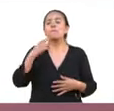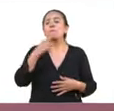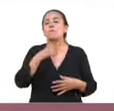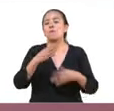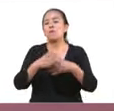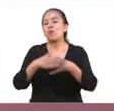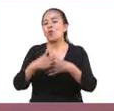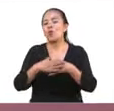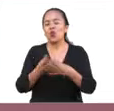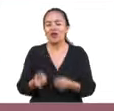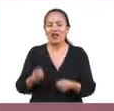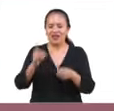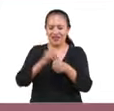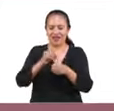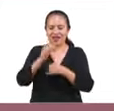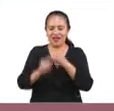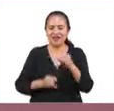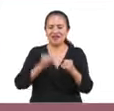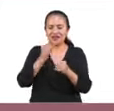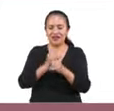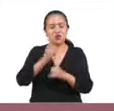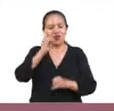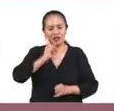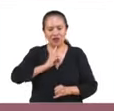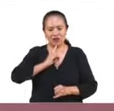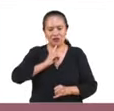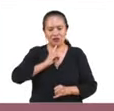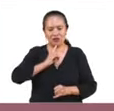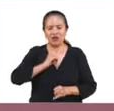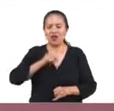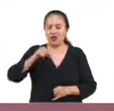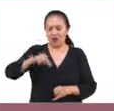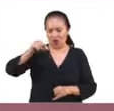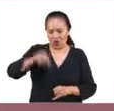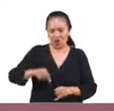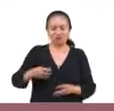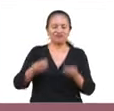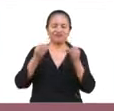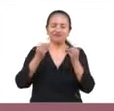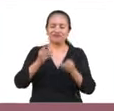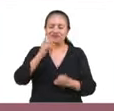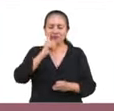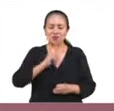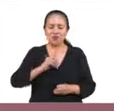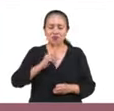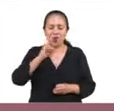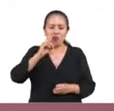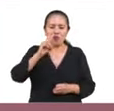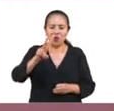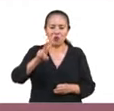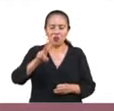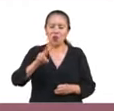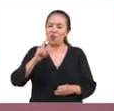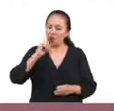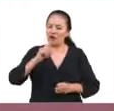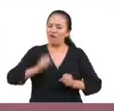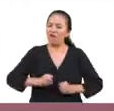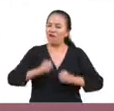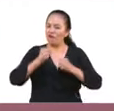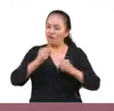conmemoraremos el Día Internacional de la Mujer y estamos ante mujeres que reflejan el empoderamiento más